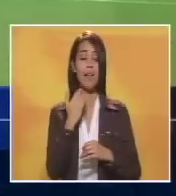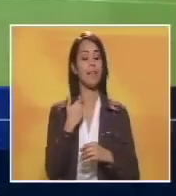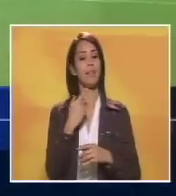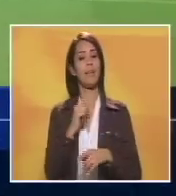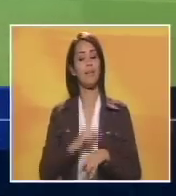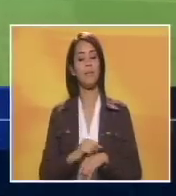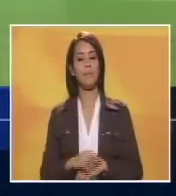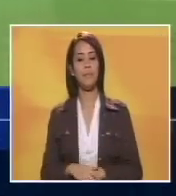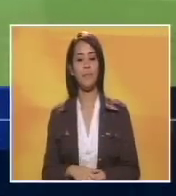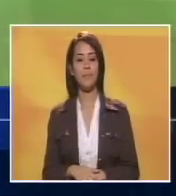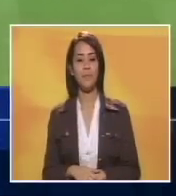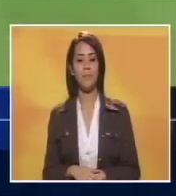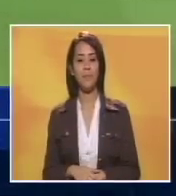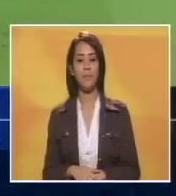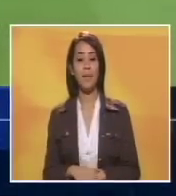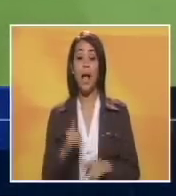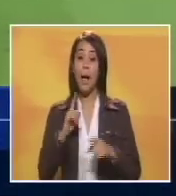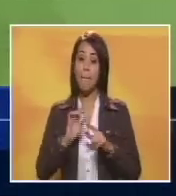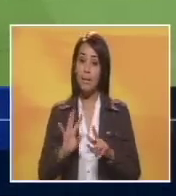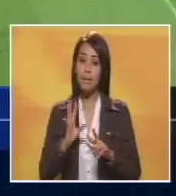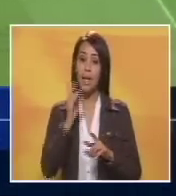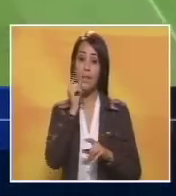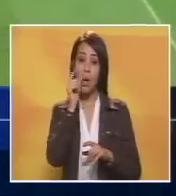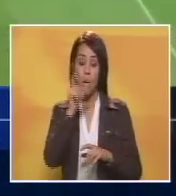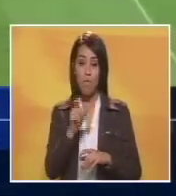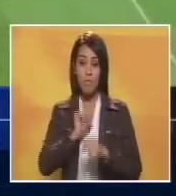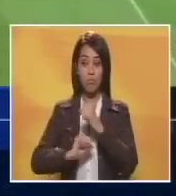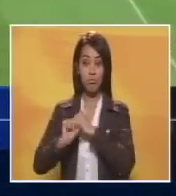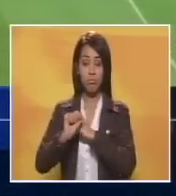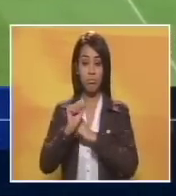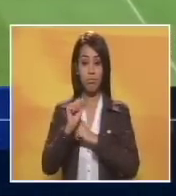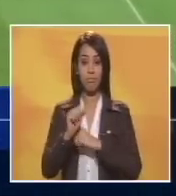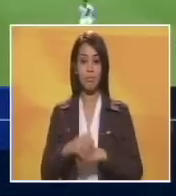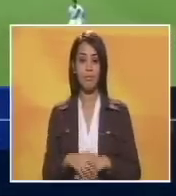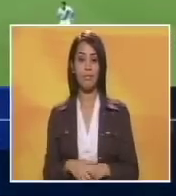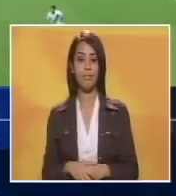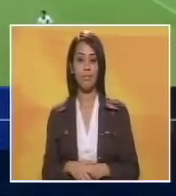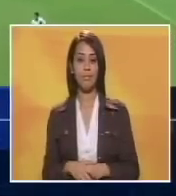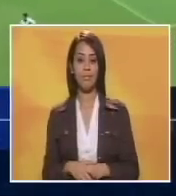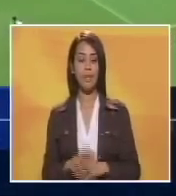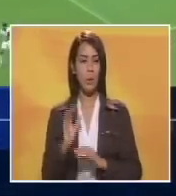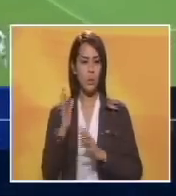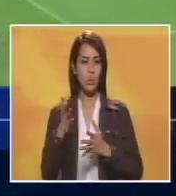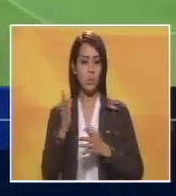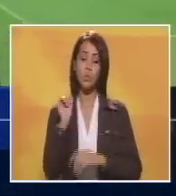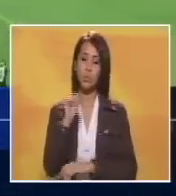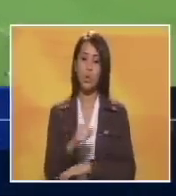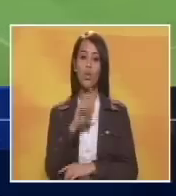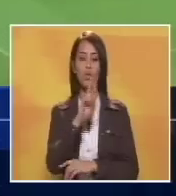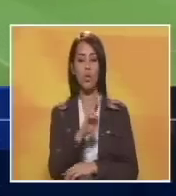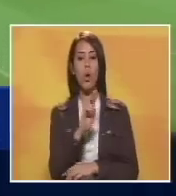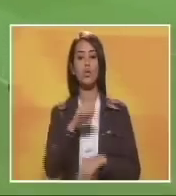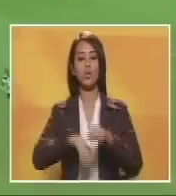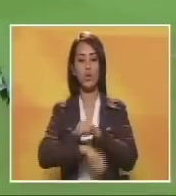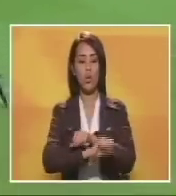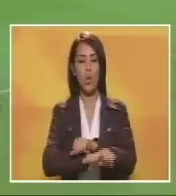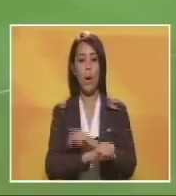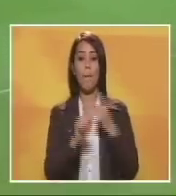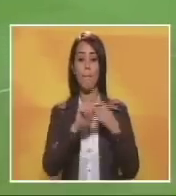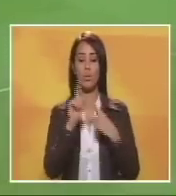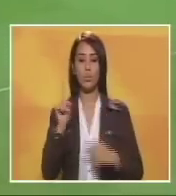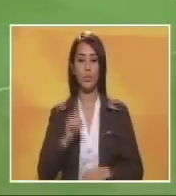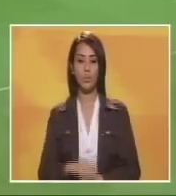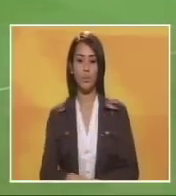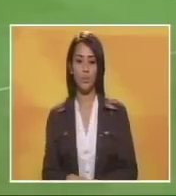para el escorpión. A pesar de la obra de arte, el Atlético Mineiro cayó ante el Vasco da Gama 2-1.